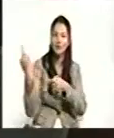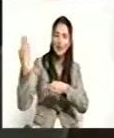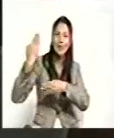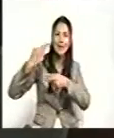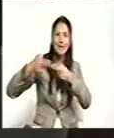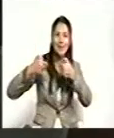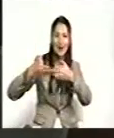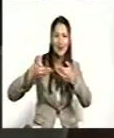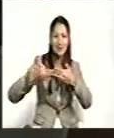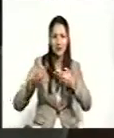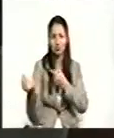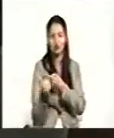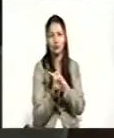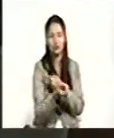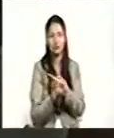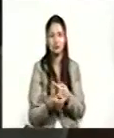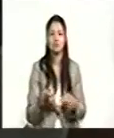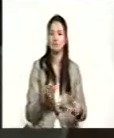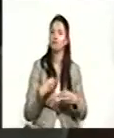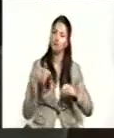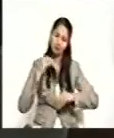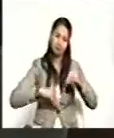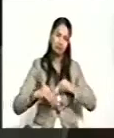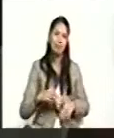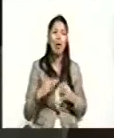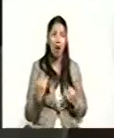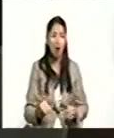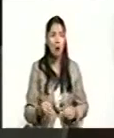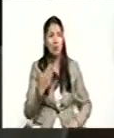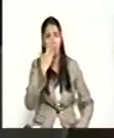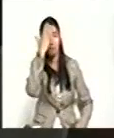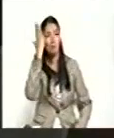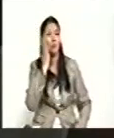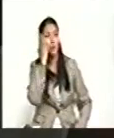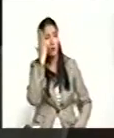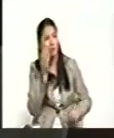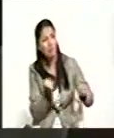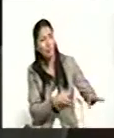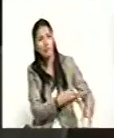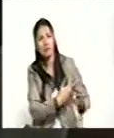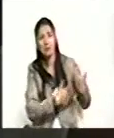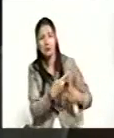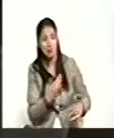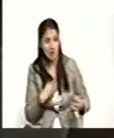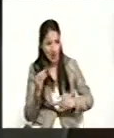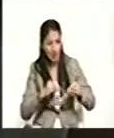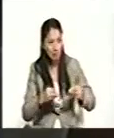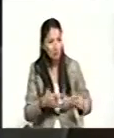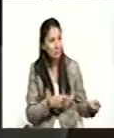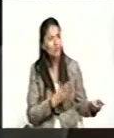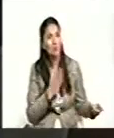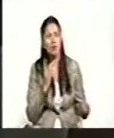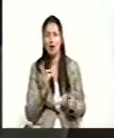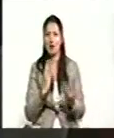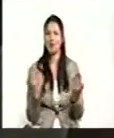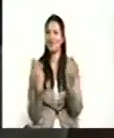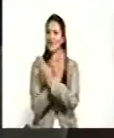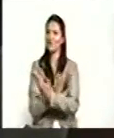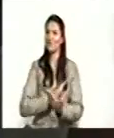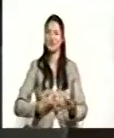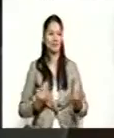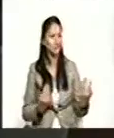Panamá ese proyecto también se ha abandonado ahora que hubo un nuevo